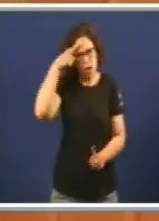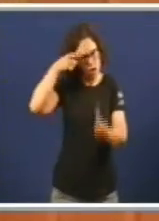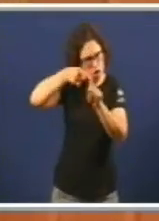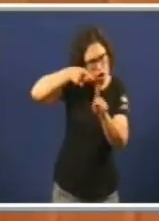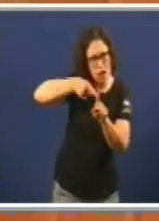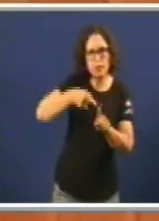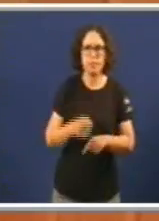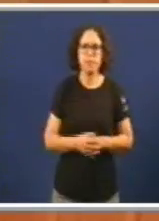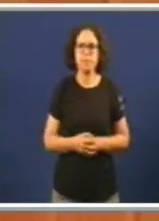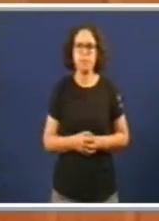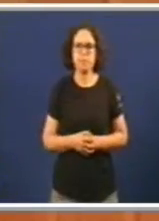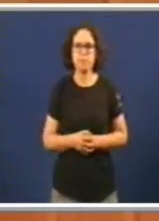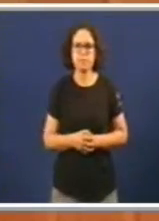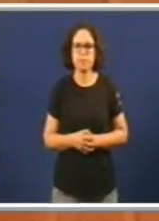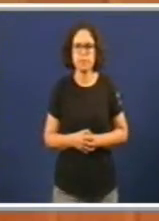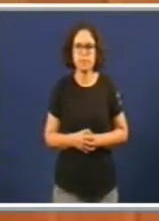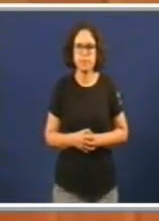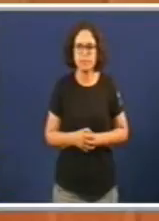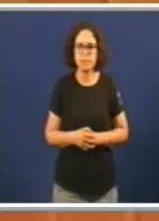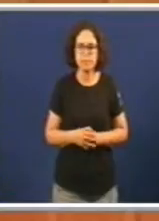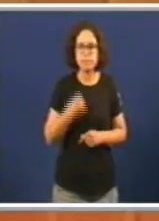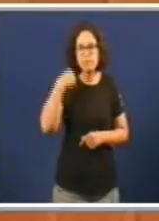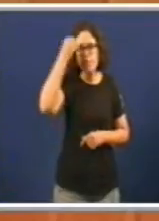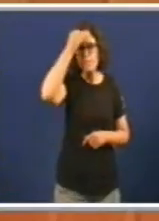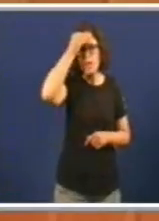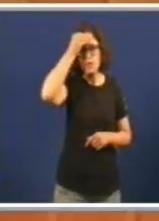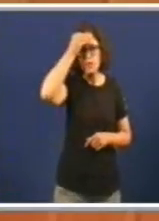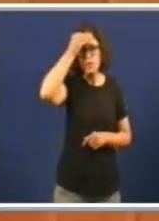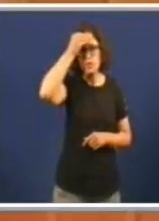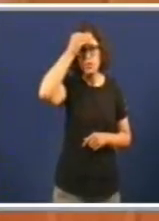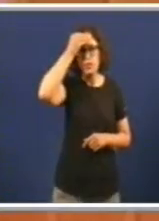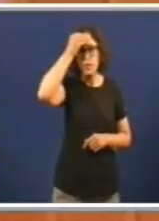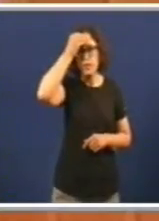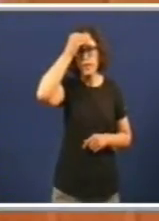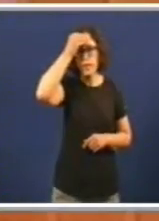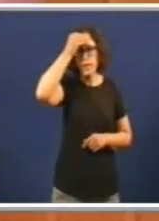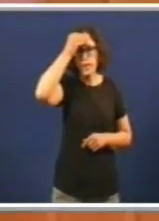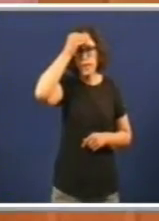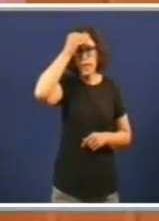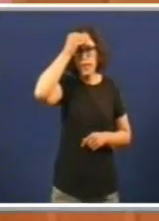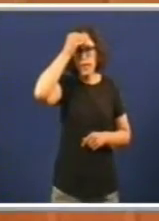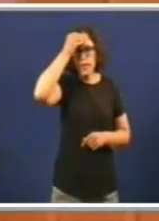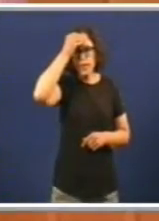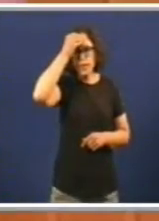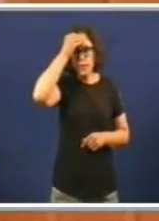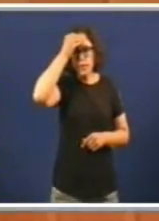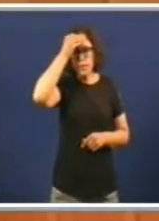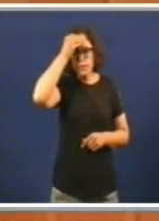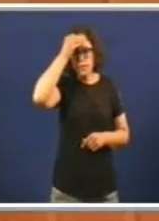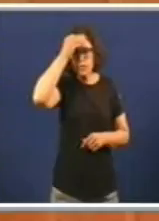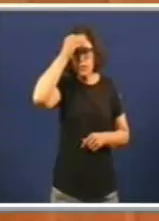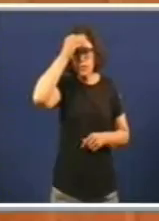Eu creo que xa vivimos, ademais, longo nos últimos